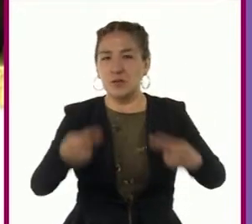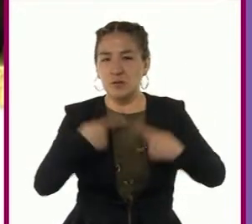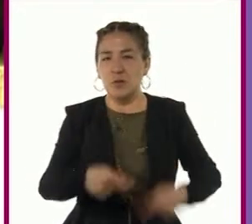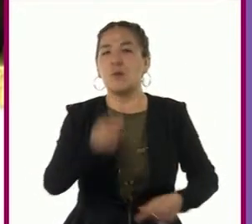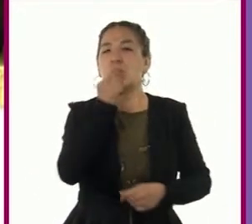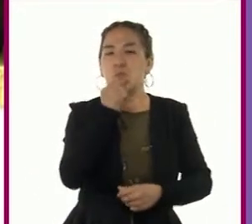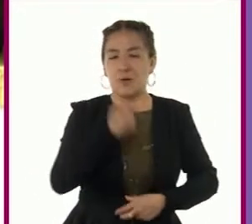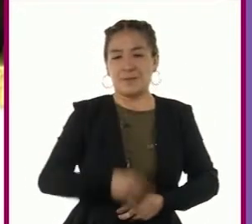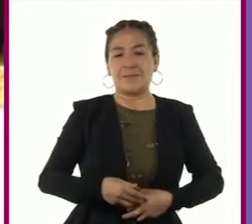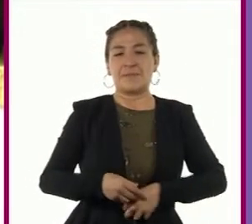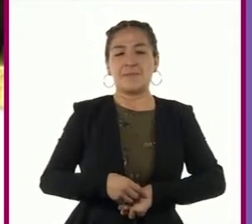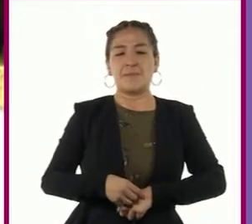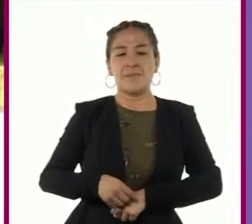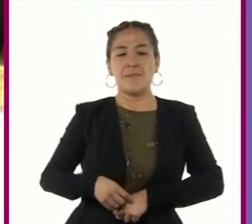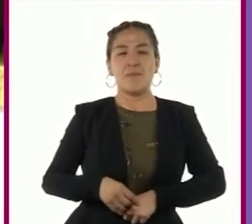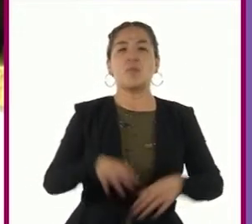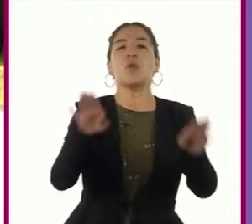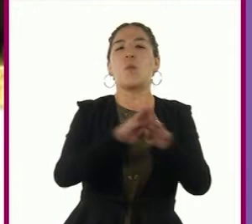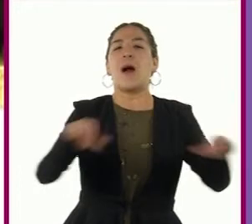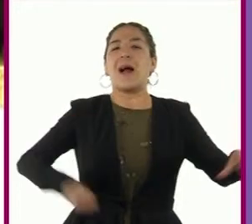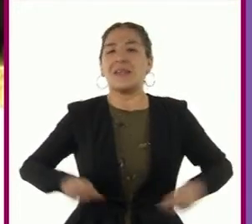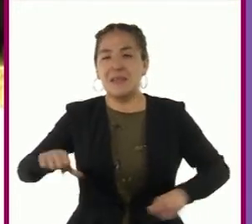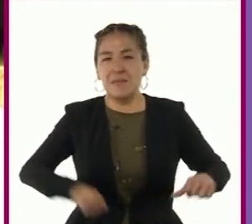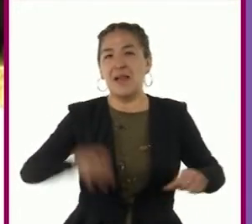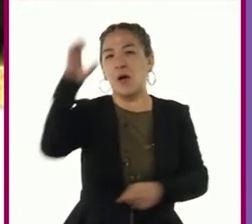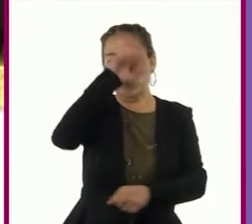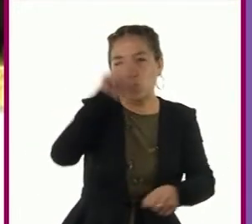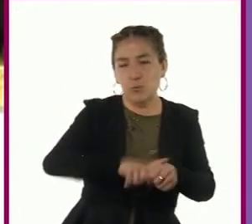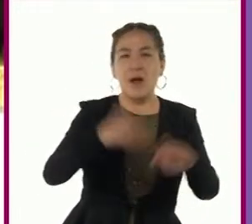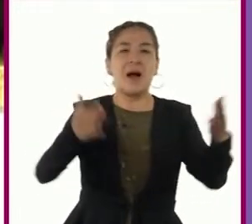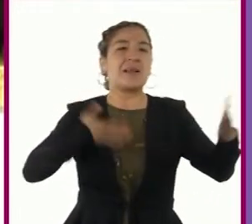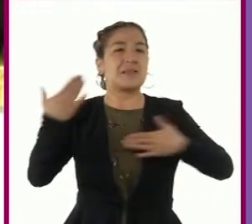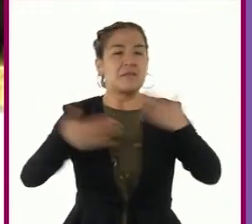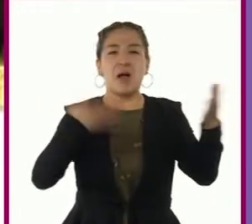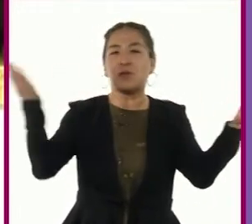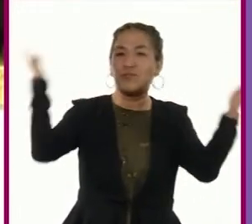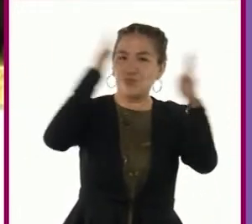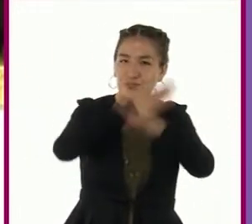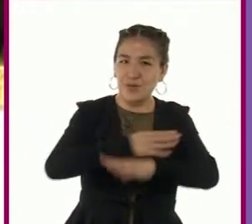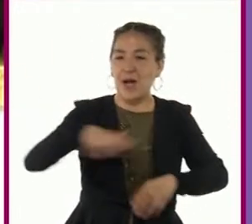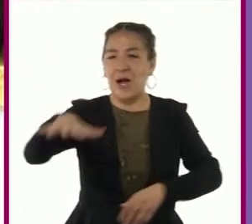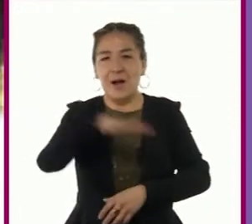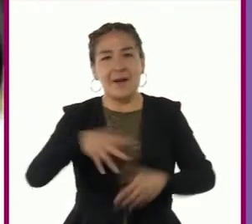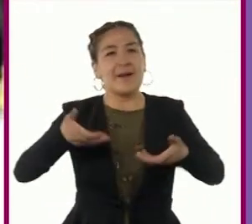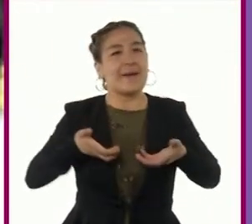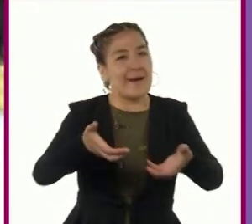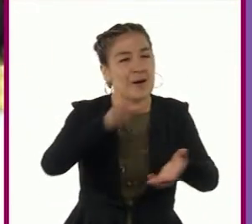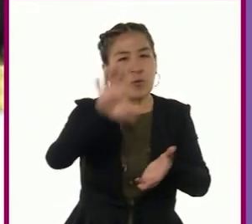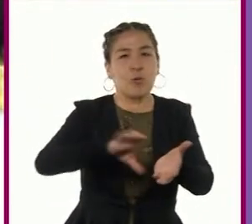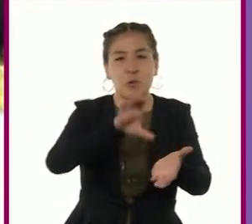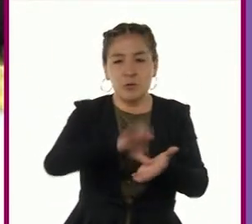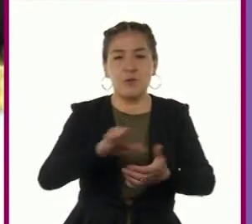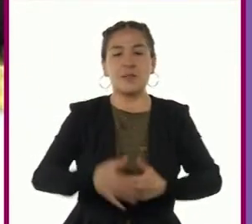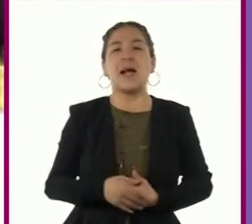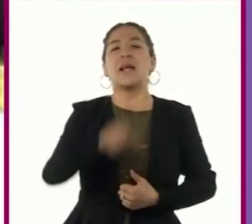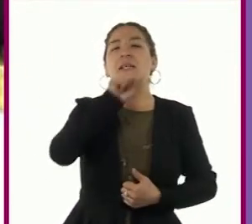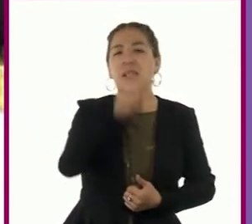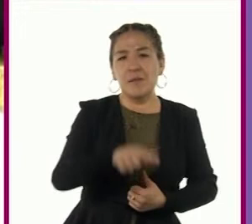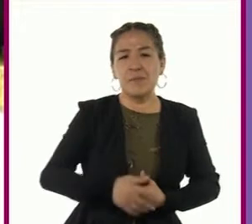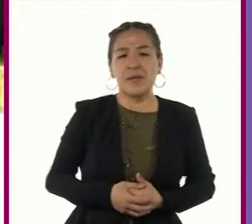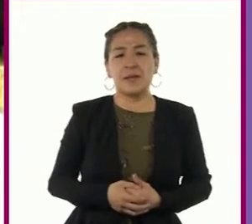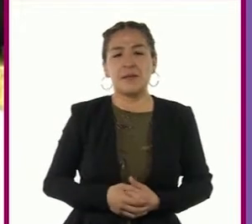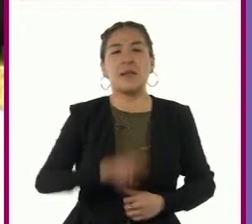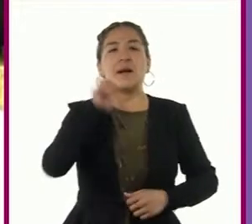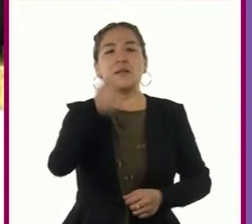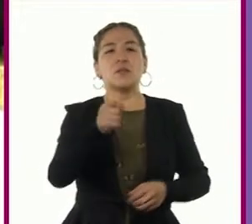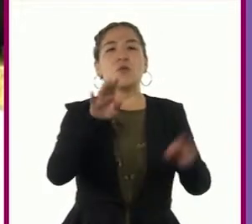los eventos recreativos o sociales que se lleguen a dar en las colonias, y también aquellos que van tendientes